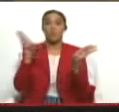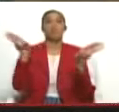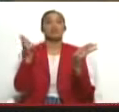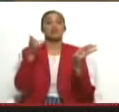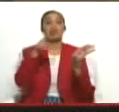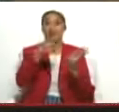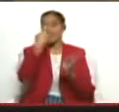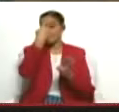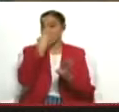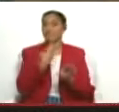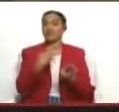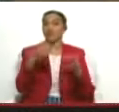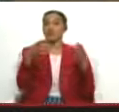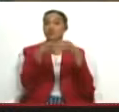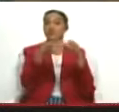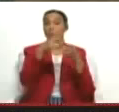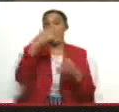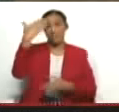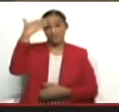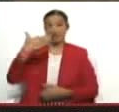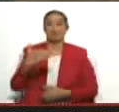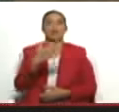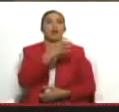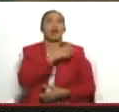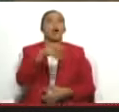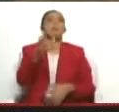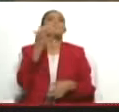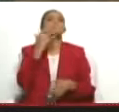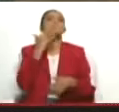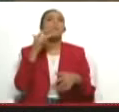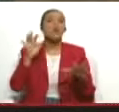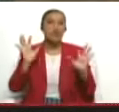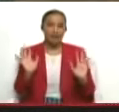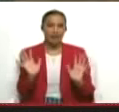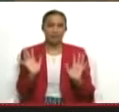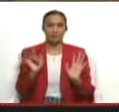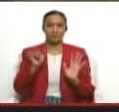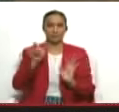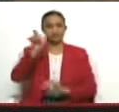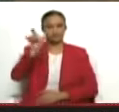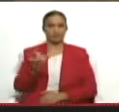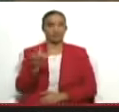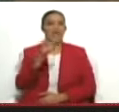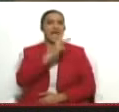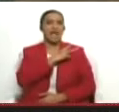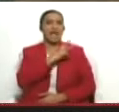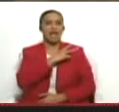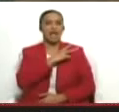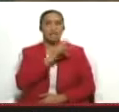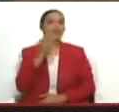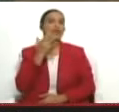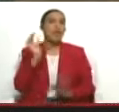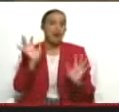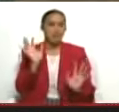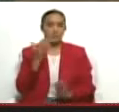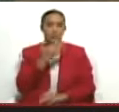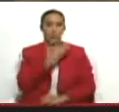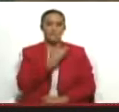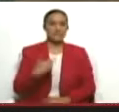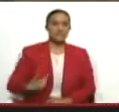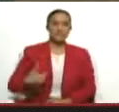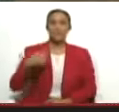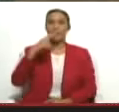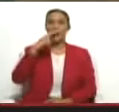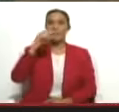supóngase usted en una nación que el comandante en jefe de la Fuerza Armada jefe de estado Nicolás Maduro imagínes le diga Bueno